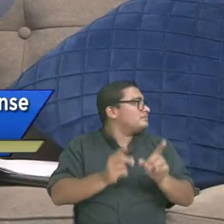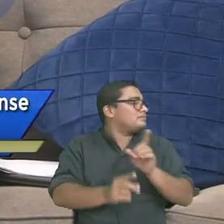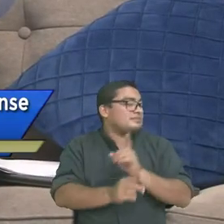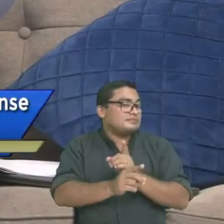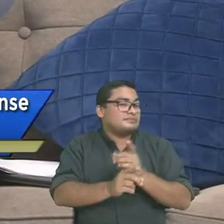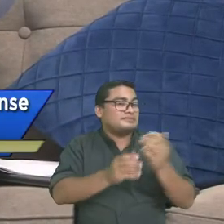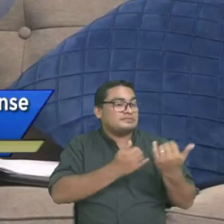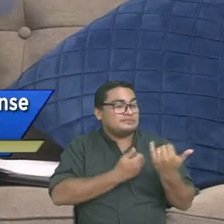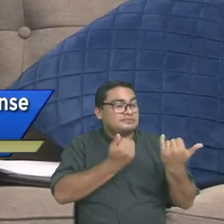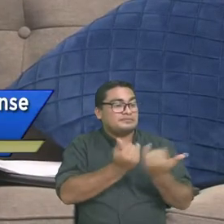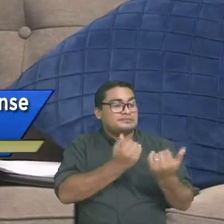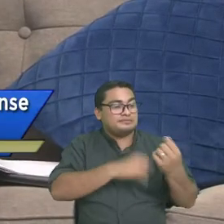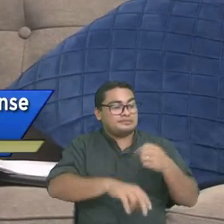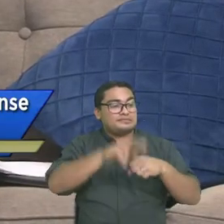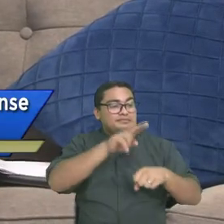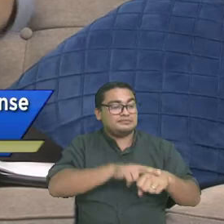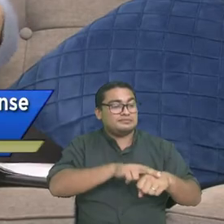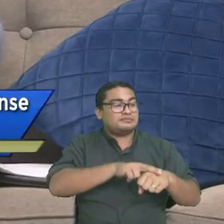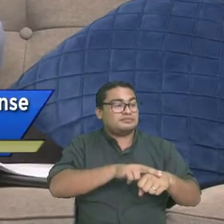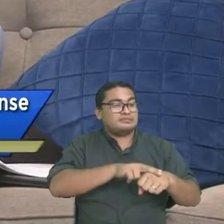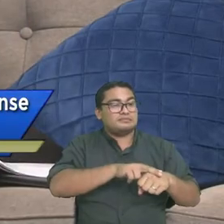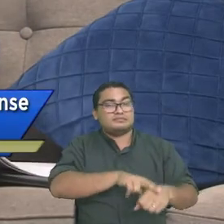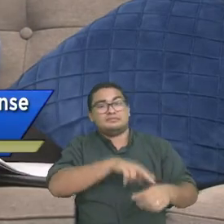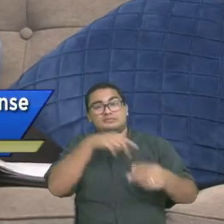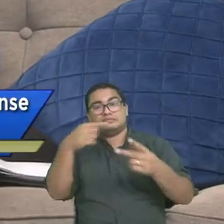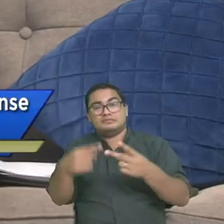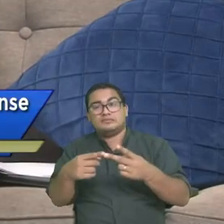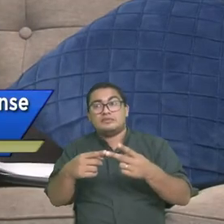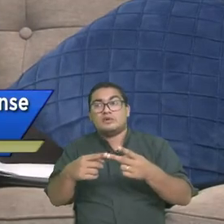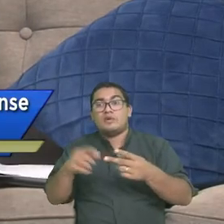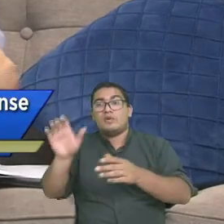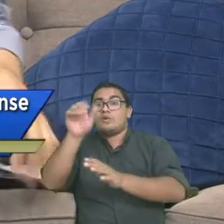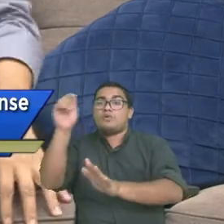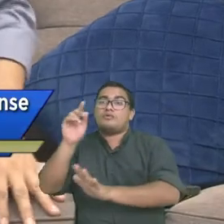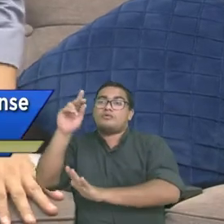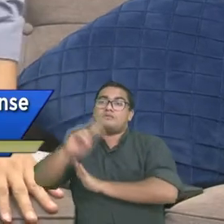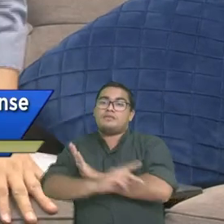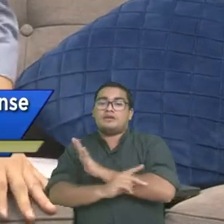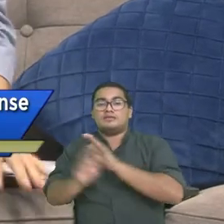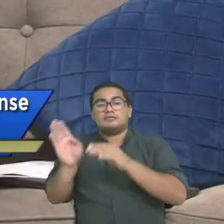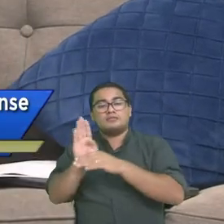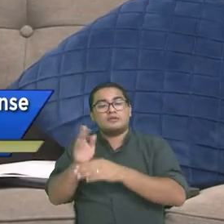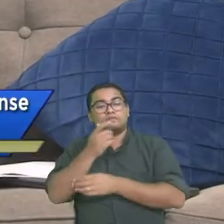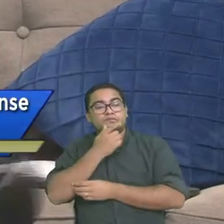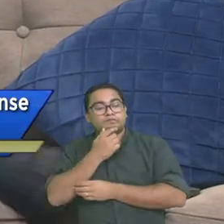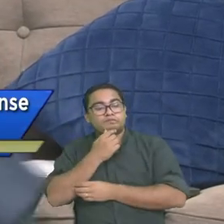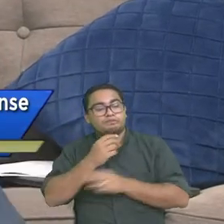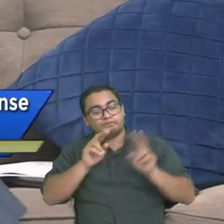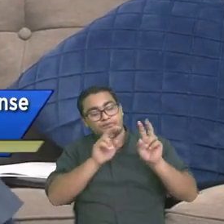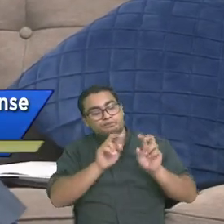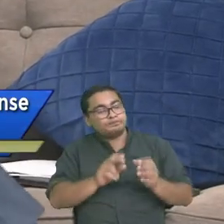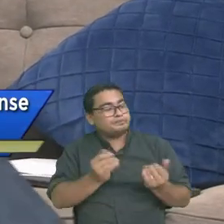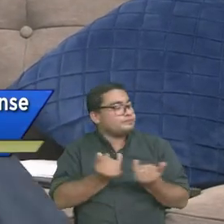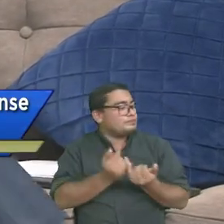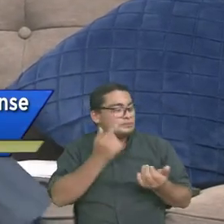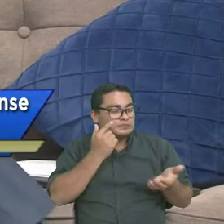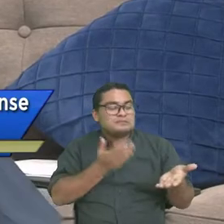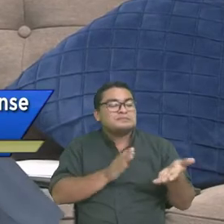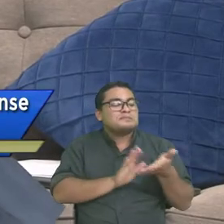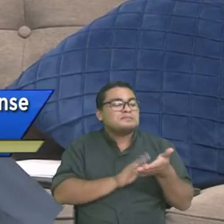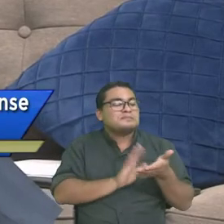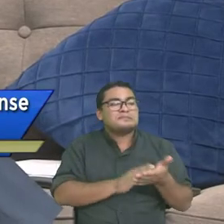las instituciones nacionales. Pero aparte, los organismos financieros internacionales te dicen lo mismo. A ver, vení para acá,